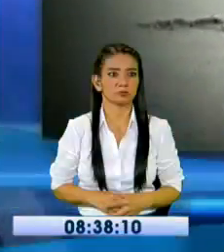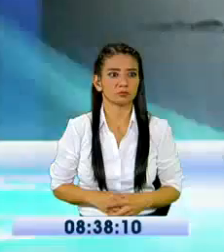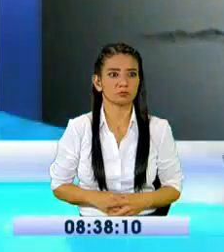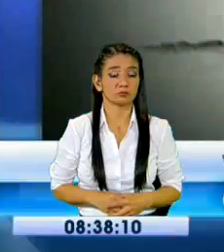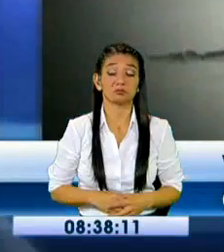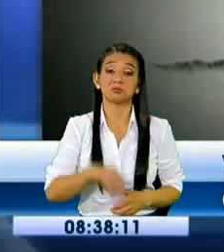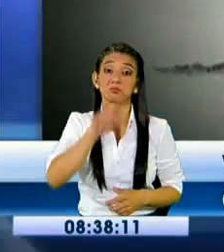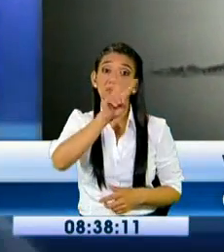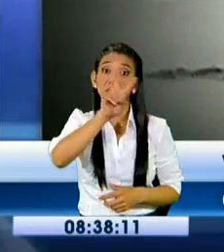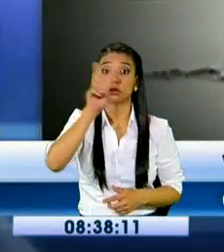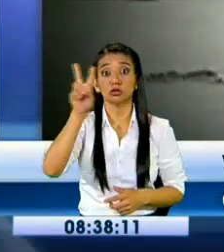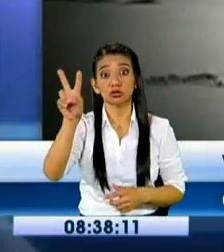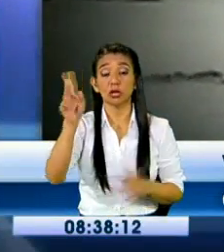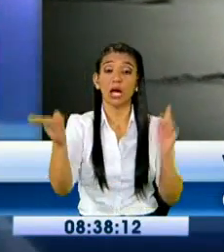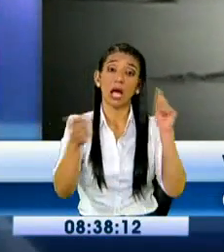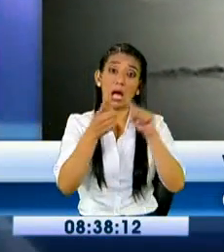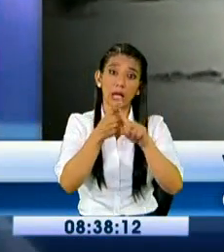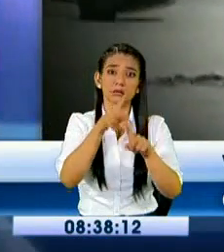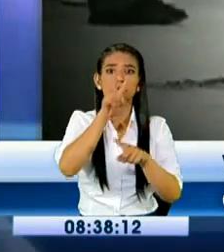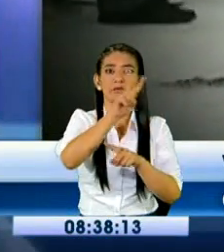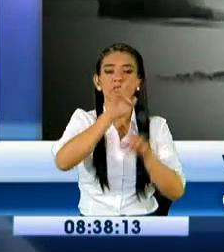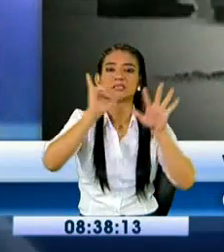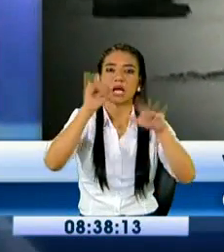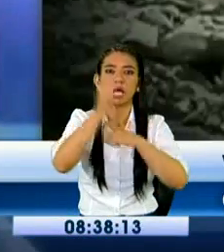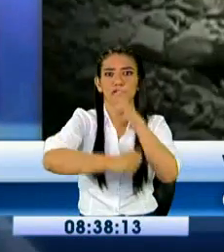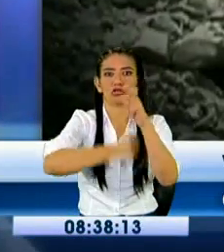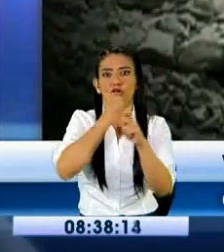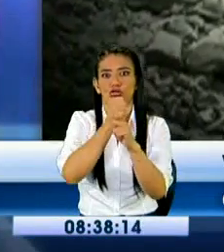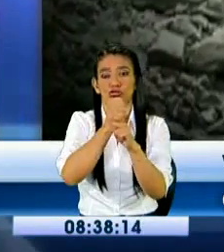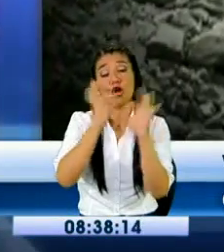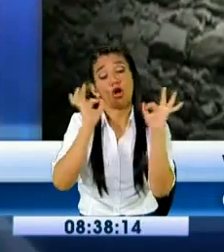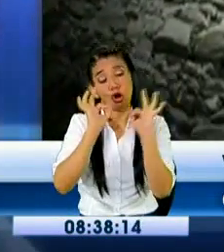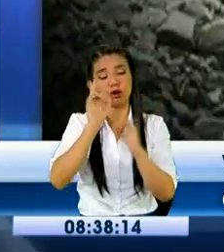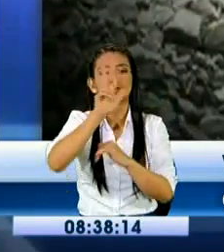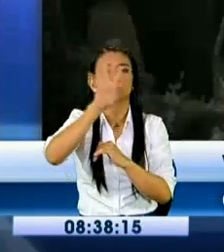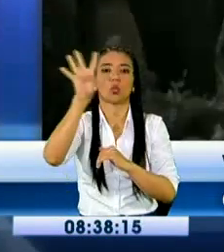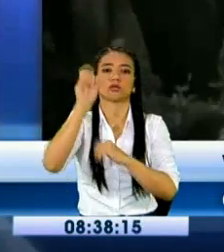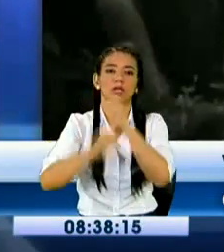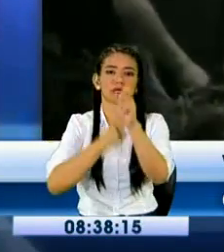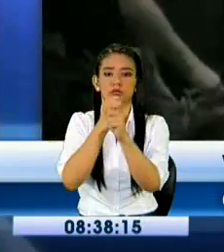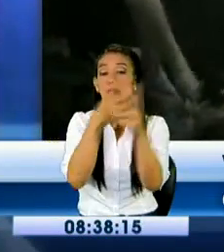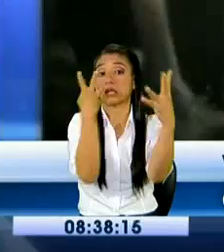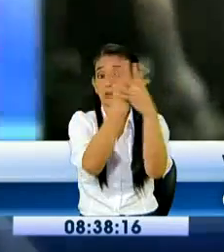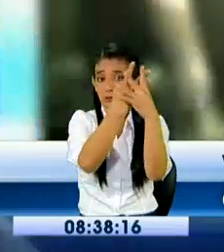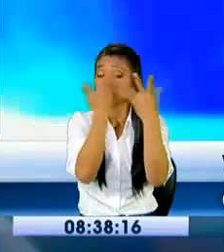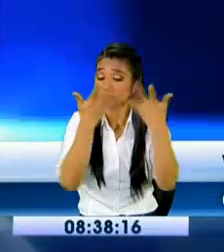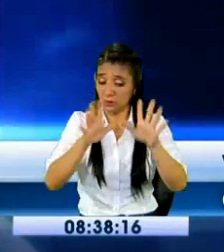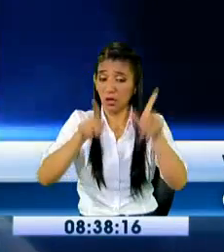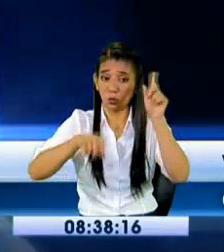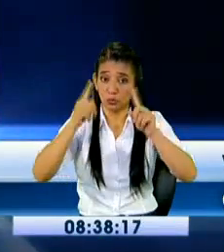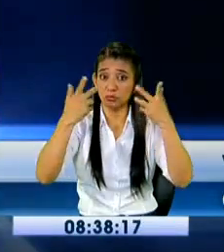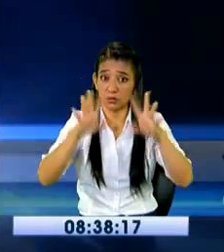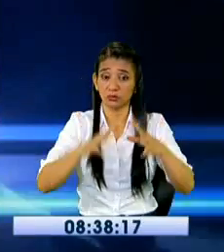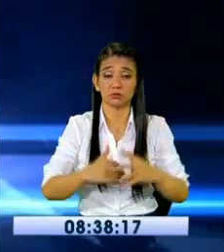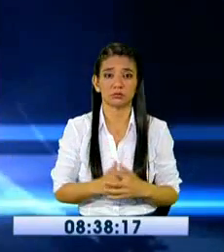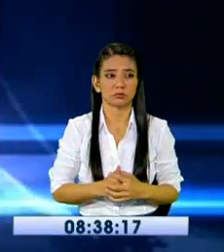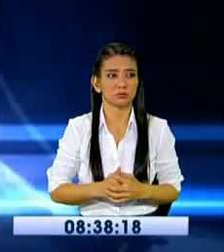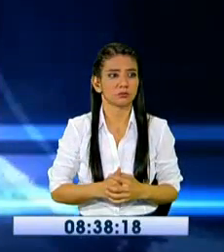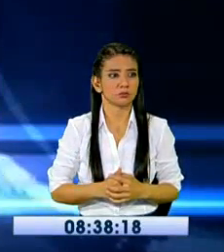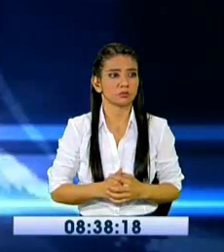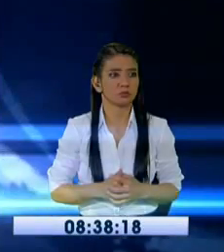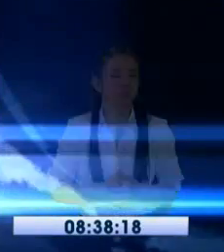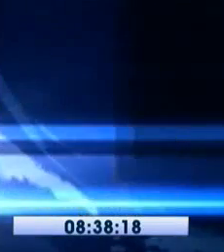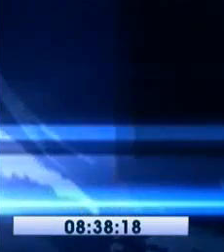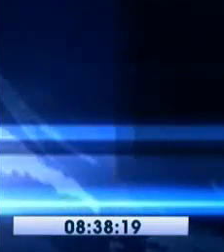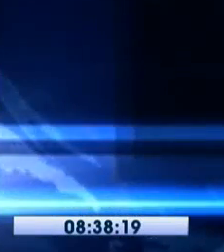22 a 26 años, puede subir a un tercio, podríamos hablar hasta de 34 años, que ya se han dado casos. El 51%